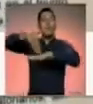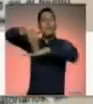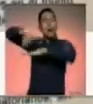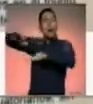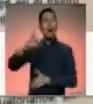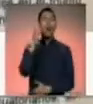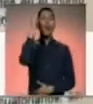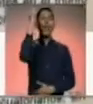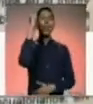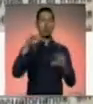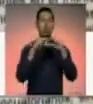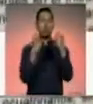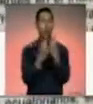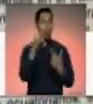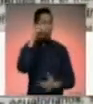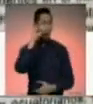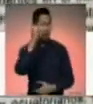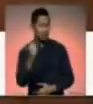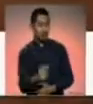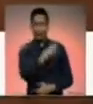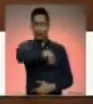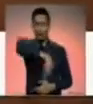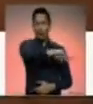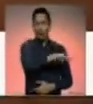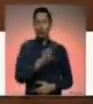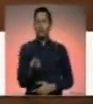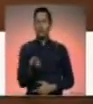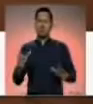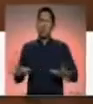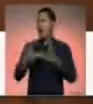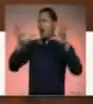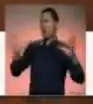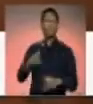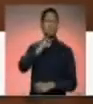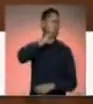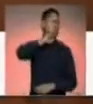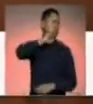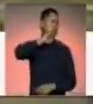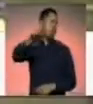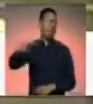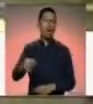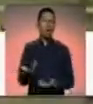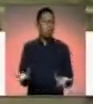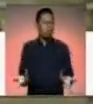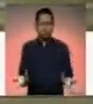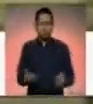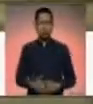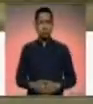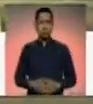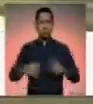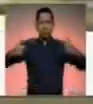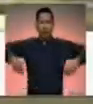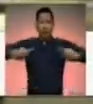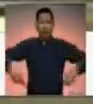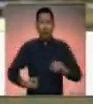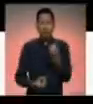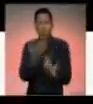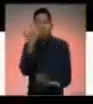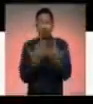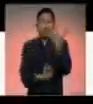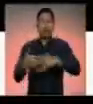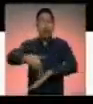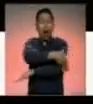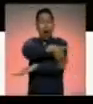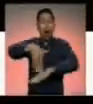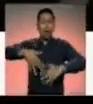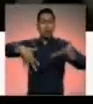Creo inciten a irrespetar las normas de tránsito y seguridad vial. A estos hechos se suman la quema de llantas, vandalismo en las calles